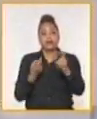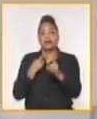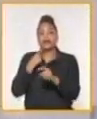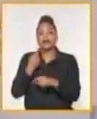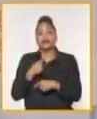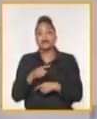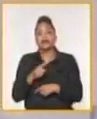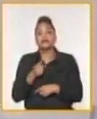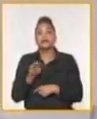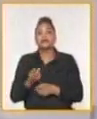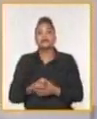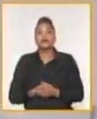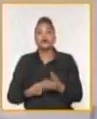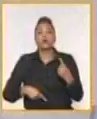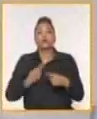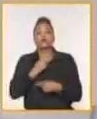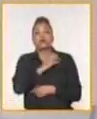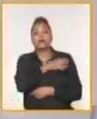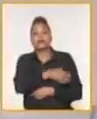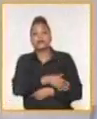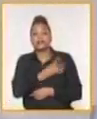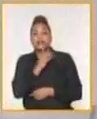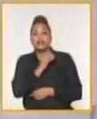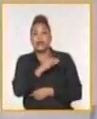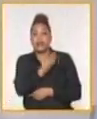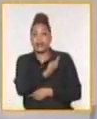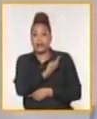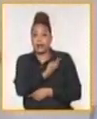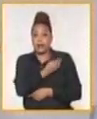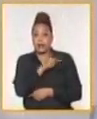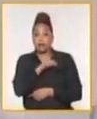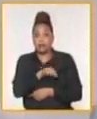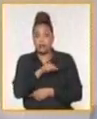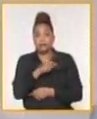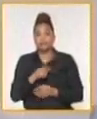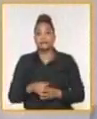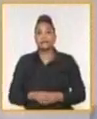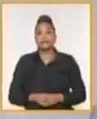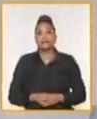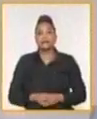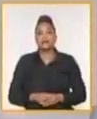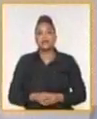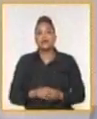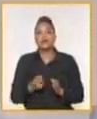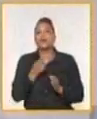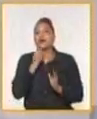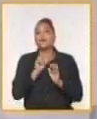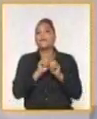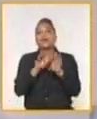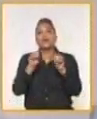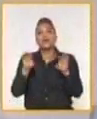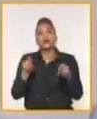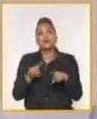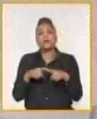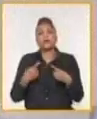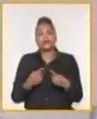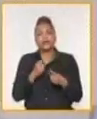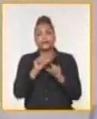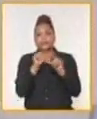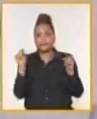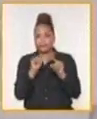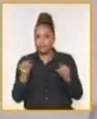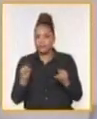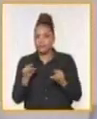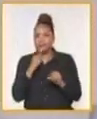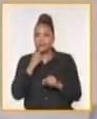Hamas y contra el pueblo palestino en Gaza, sacó un editorial diciéndole que su editorial de